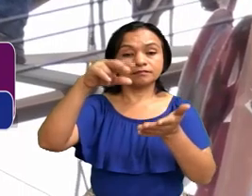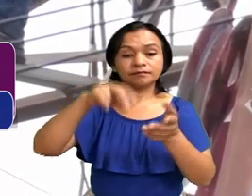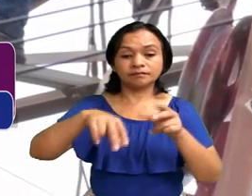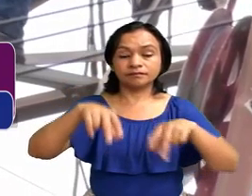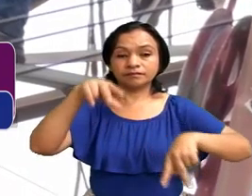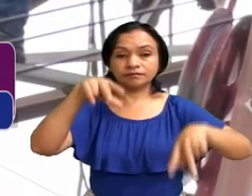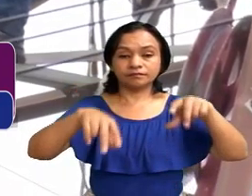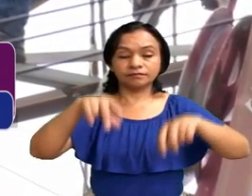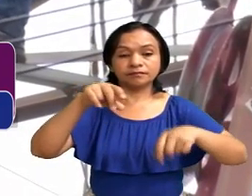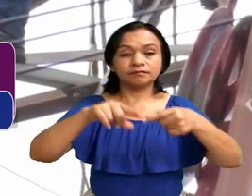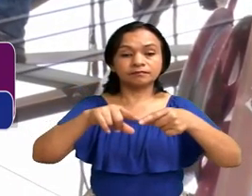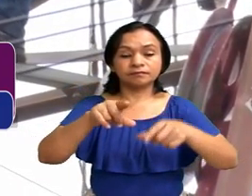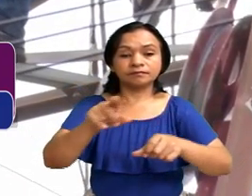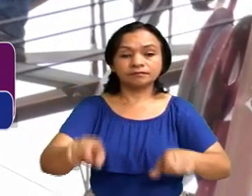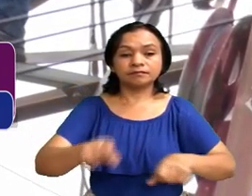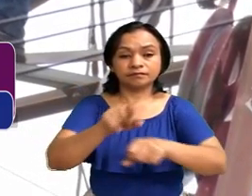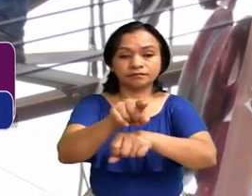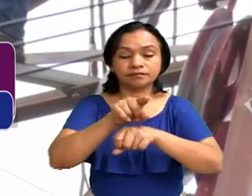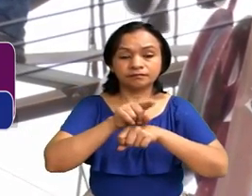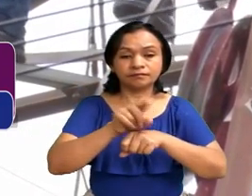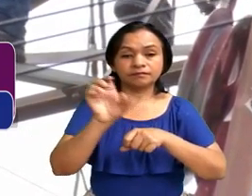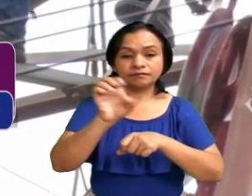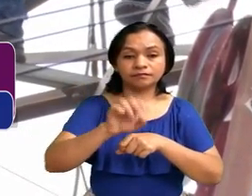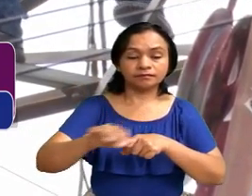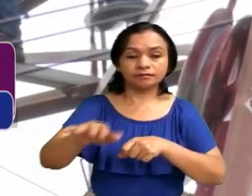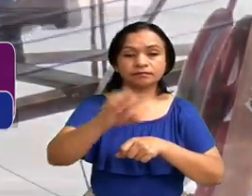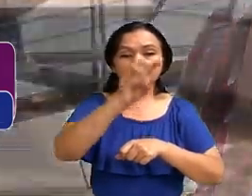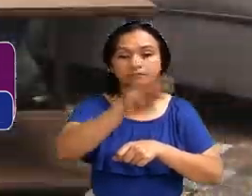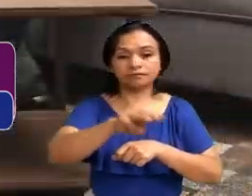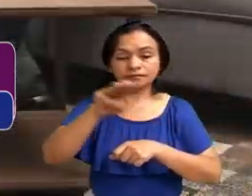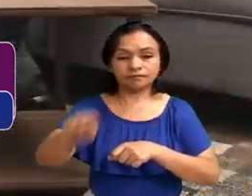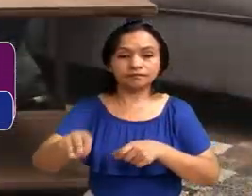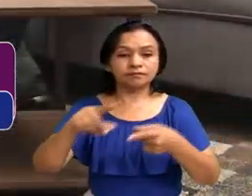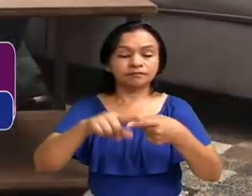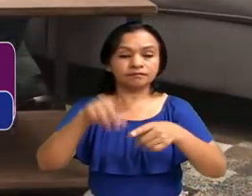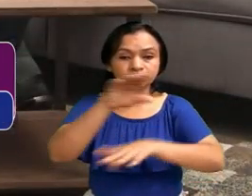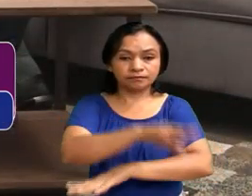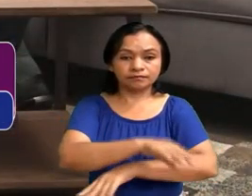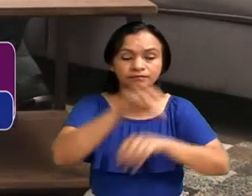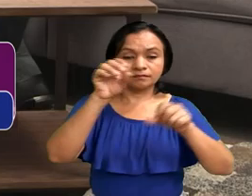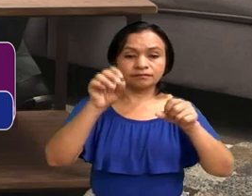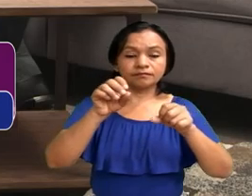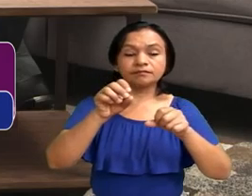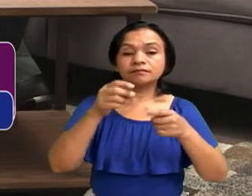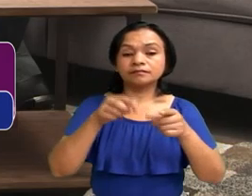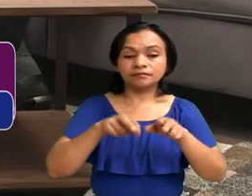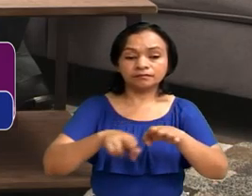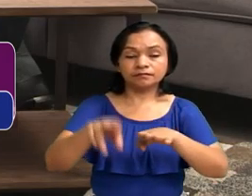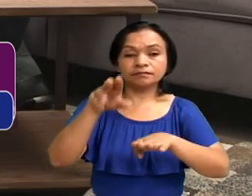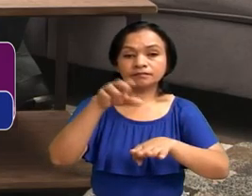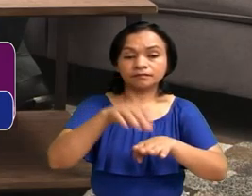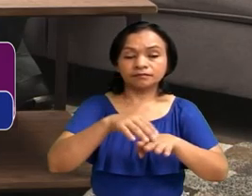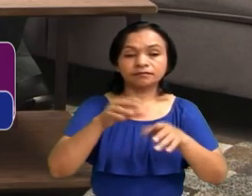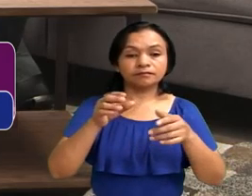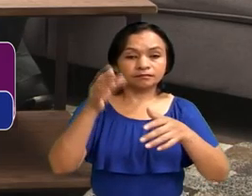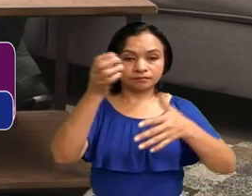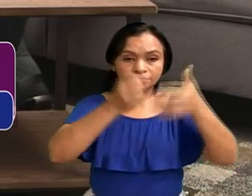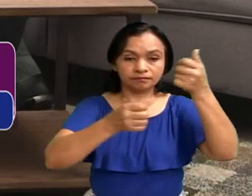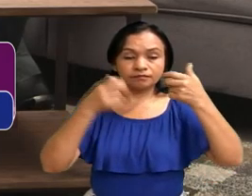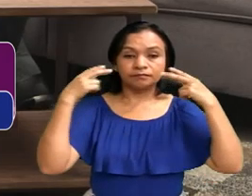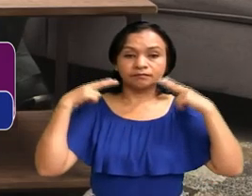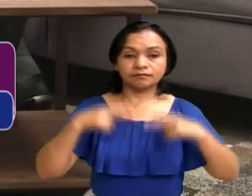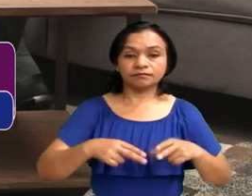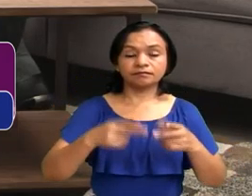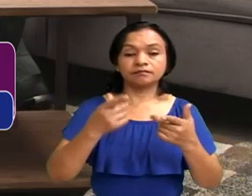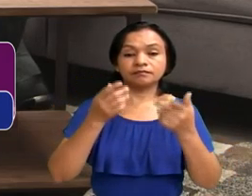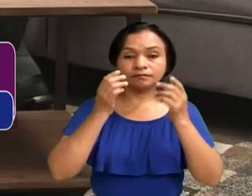Madrid, Estelí, Jinotega, Matagalpa, Río San Juan, Chontal, Ebuaco y la costa del Caribe. Un